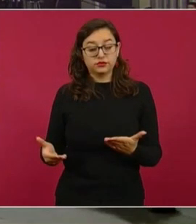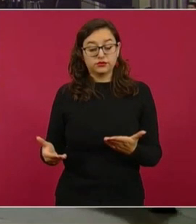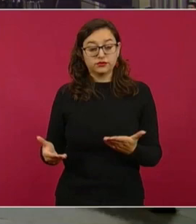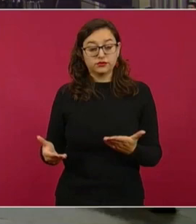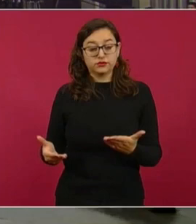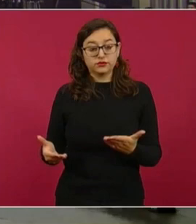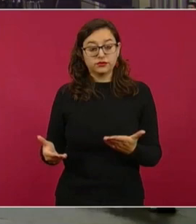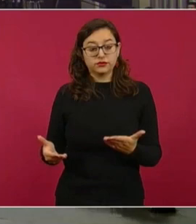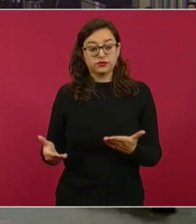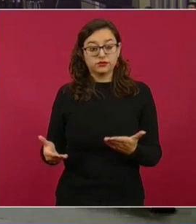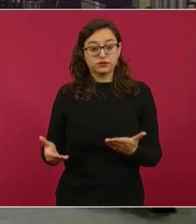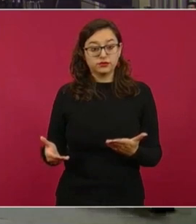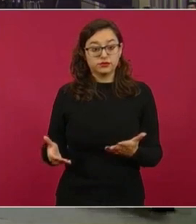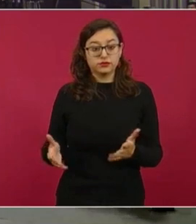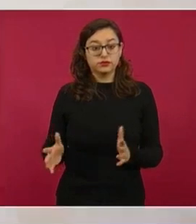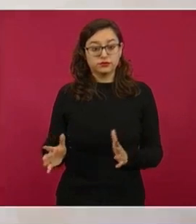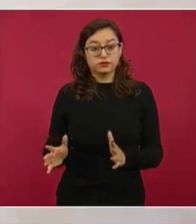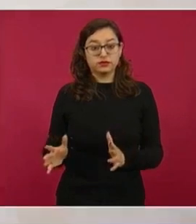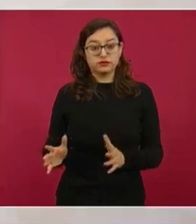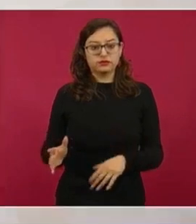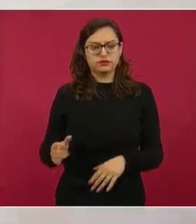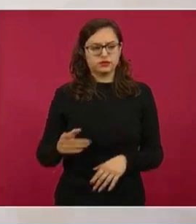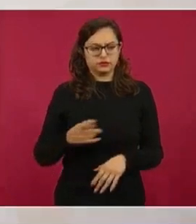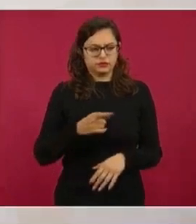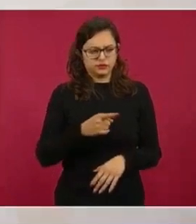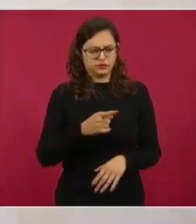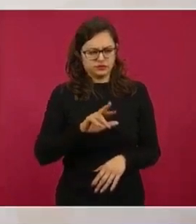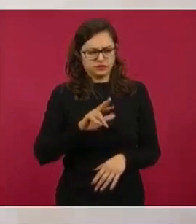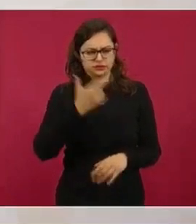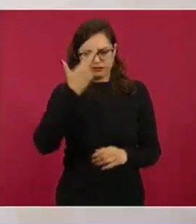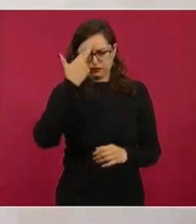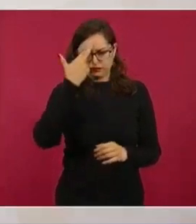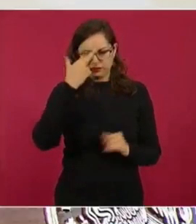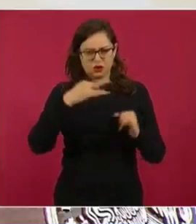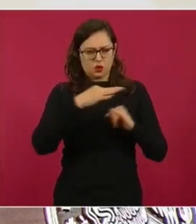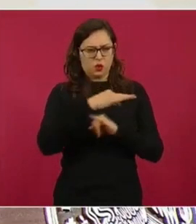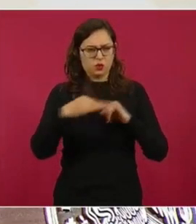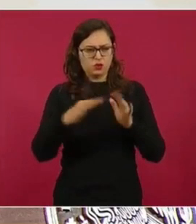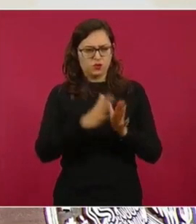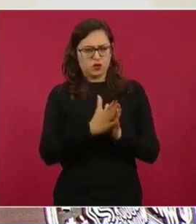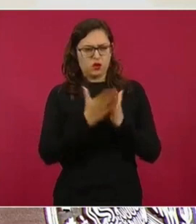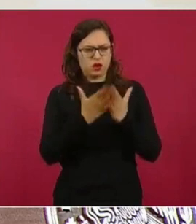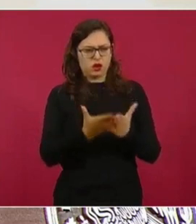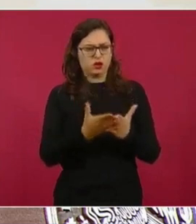Bueno, el pleno auge fue hace 30 años. En mi último libro hay una gráfica,